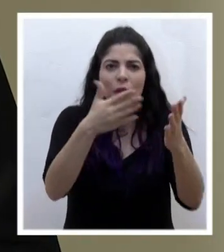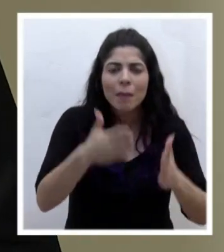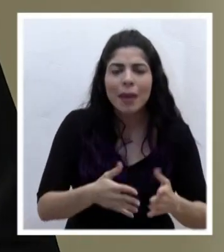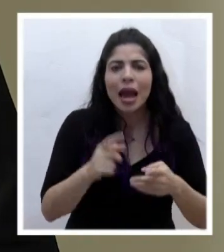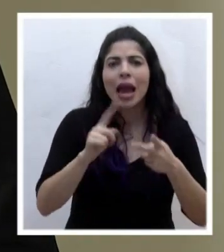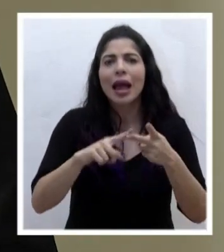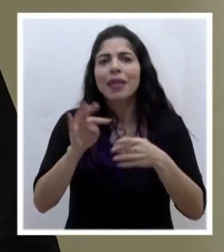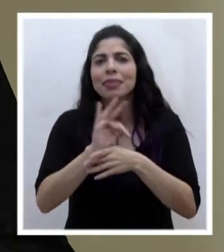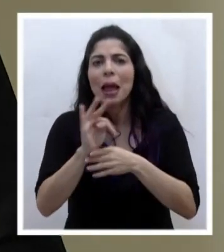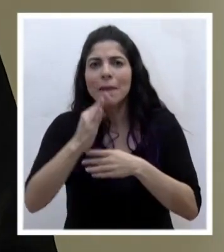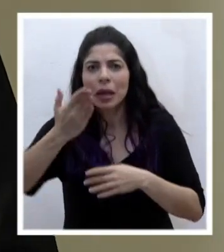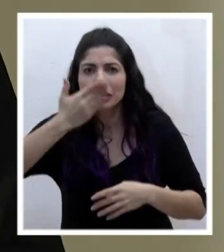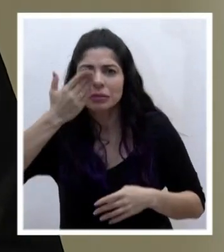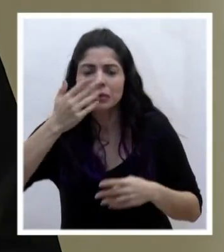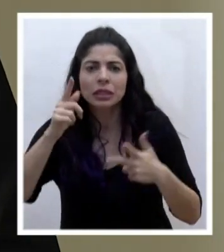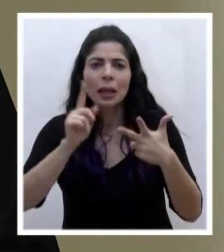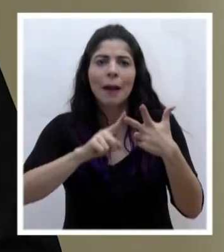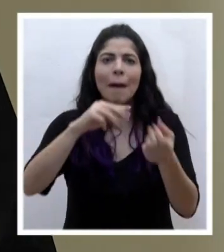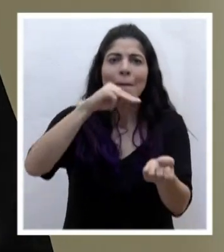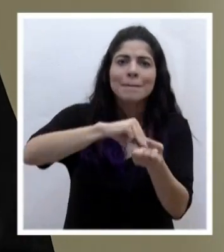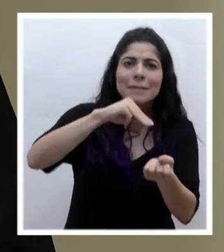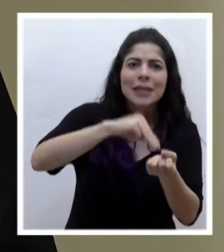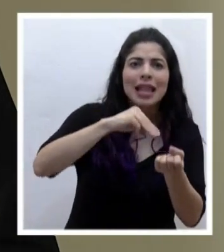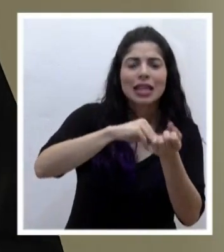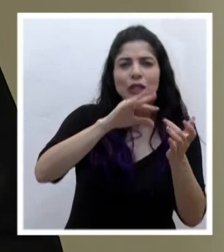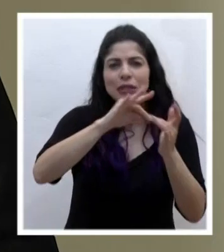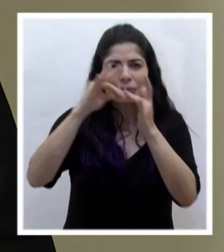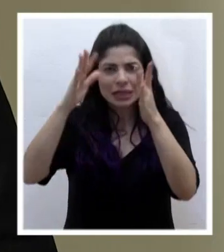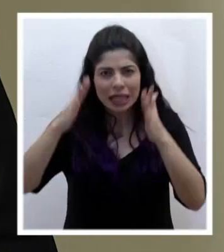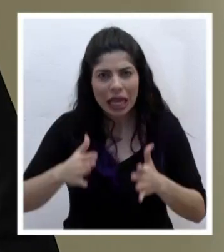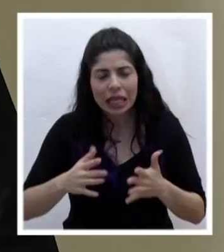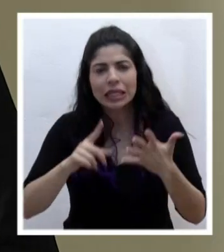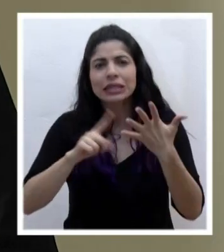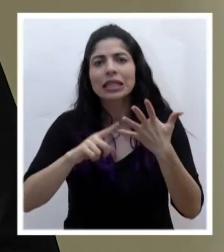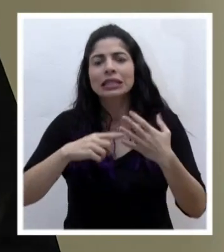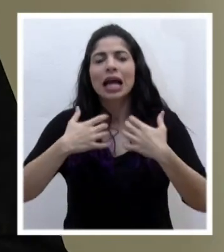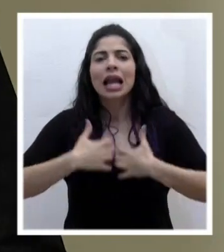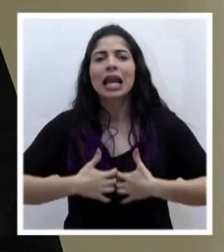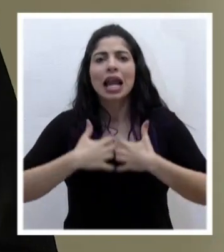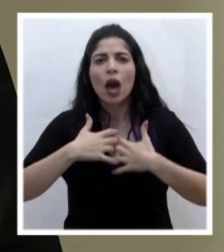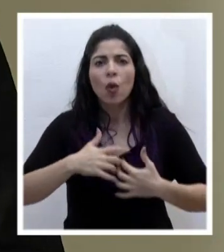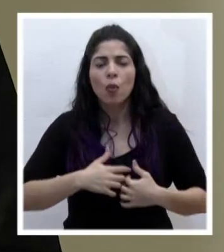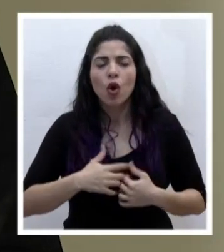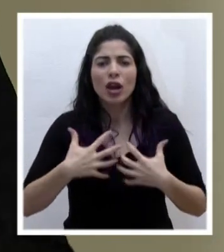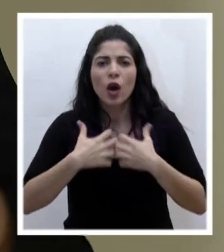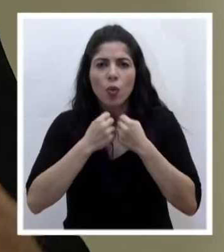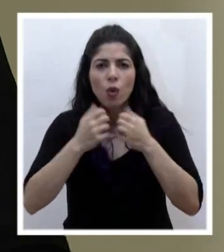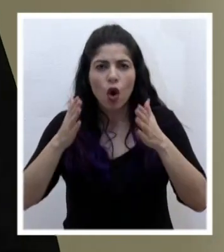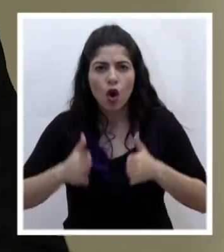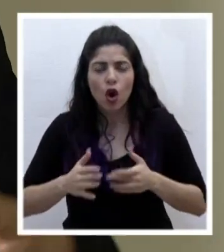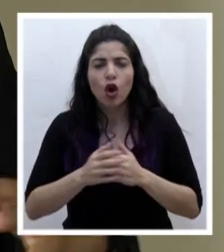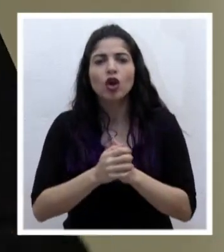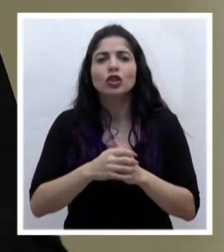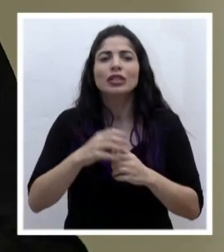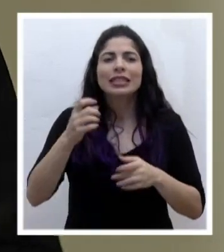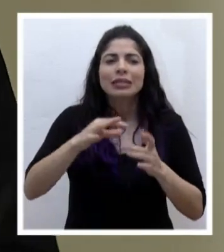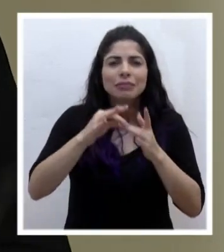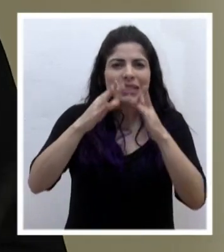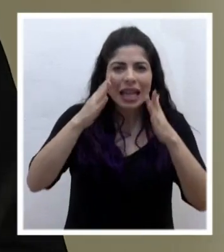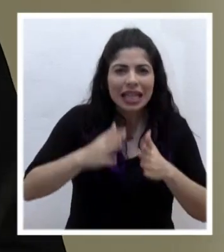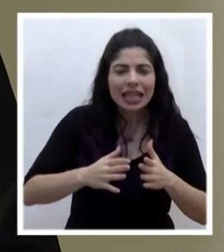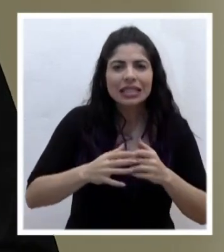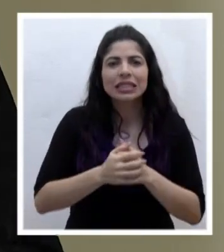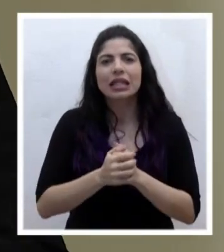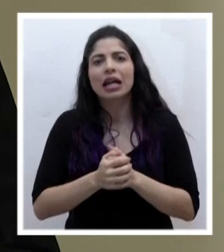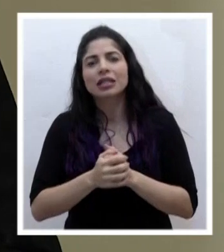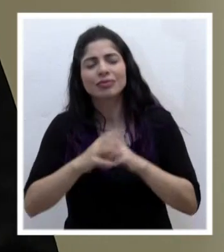terapia respiratoria, como médicos intensivistas, neumólogos, internistas, microbiólogos. Es todo un